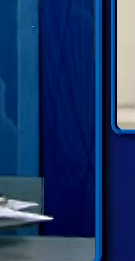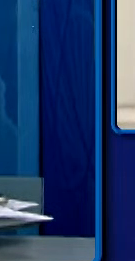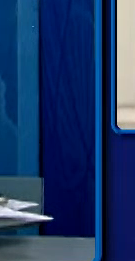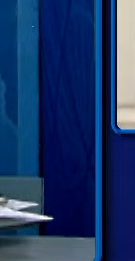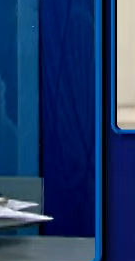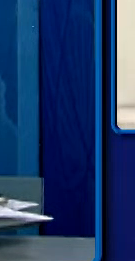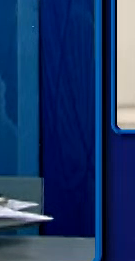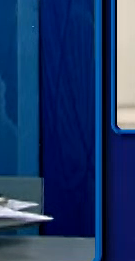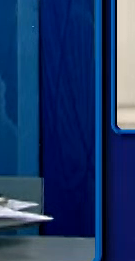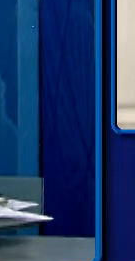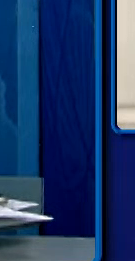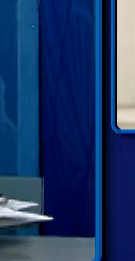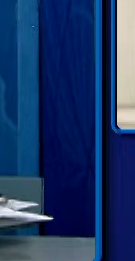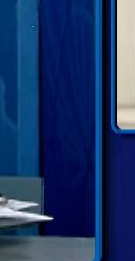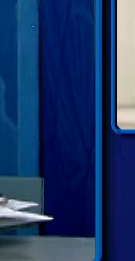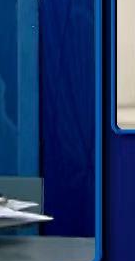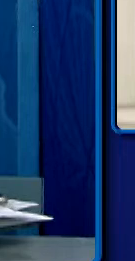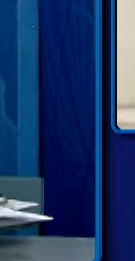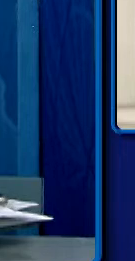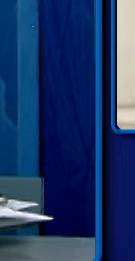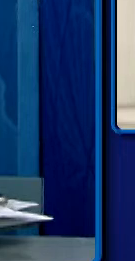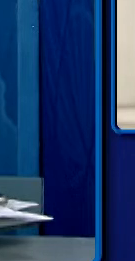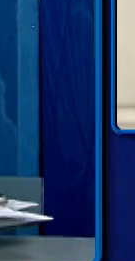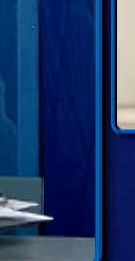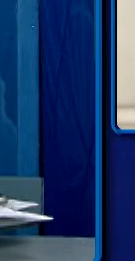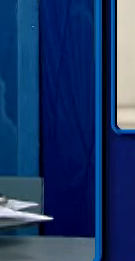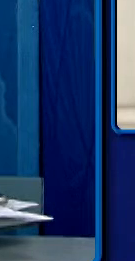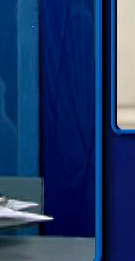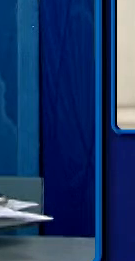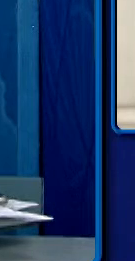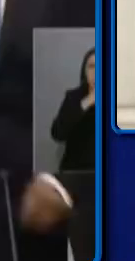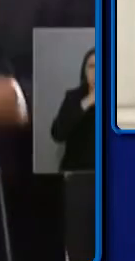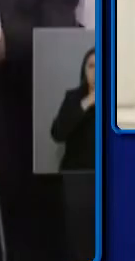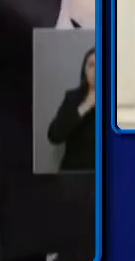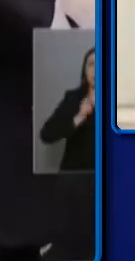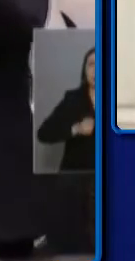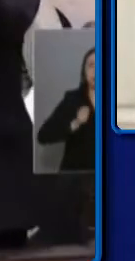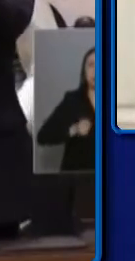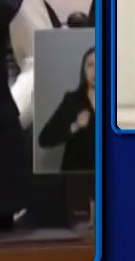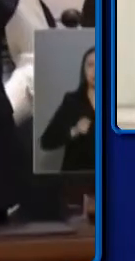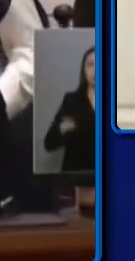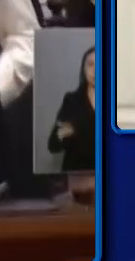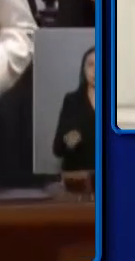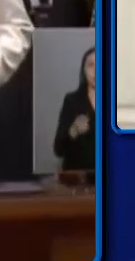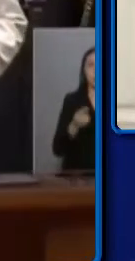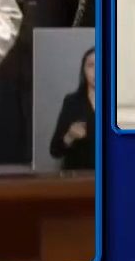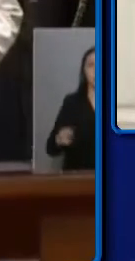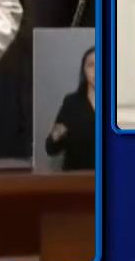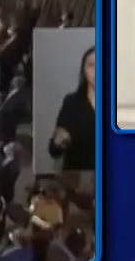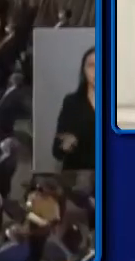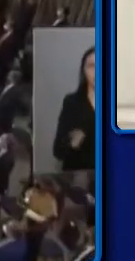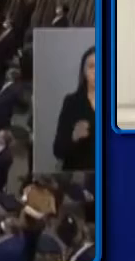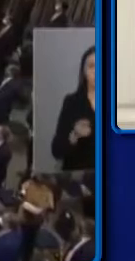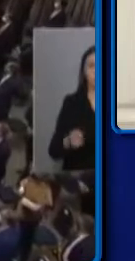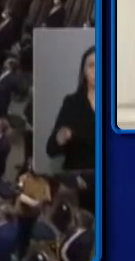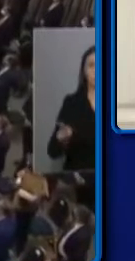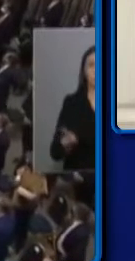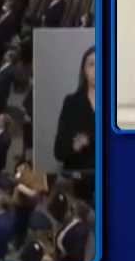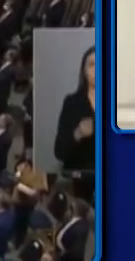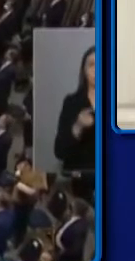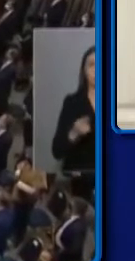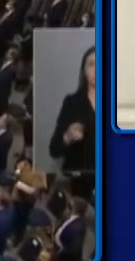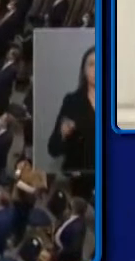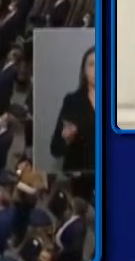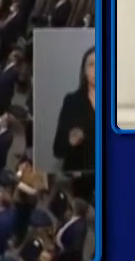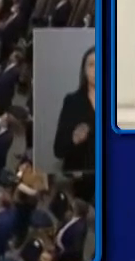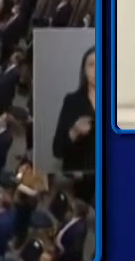sistema político. En el cambio del sistema político se reemplaza el Senado, que es esta segunda Cámara, que tiene una tradición muy importante de 200